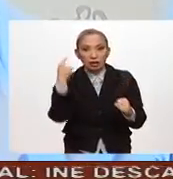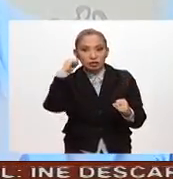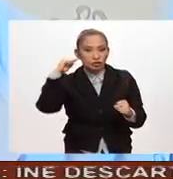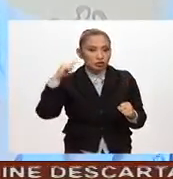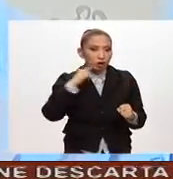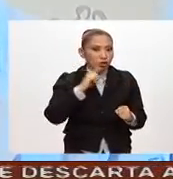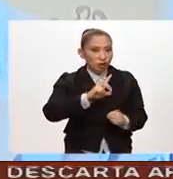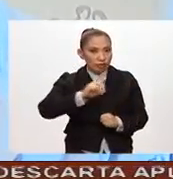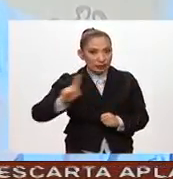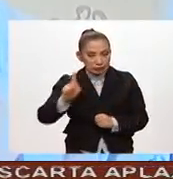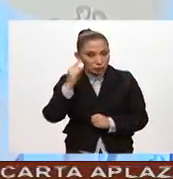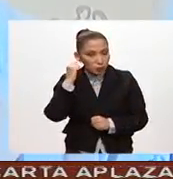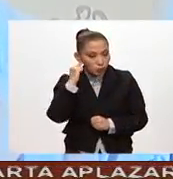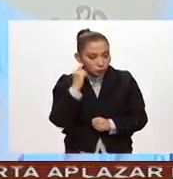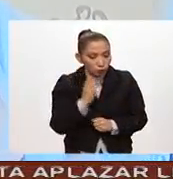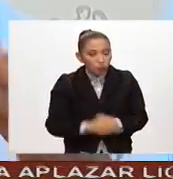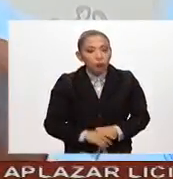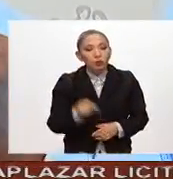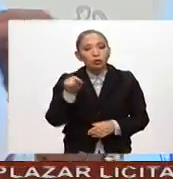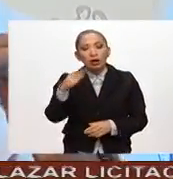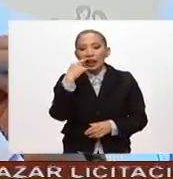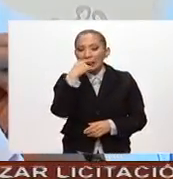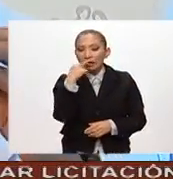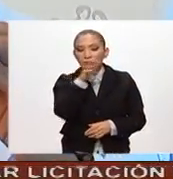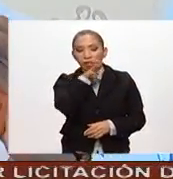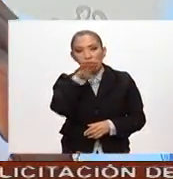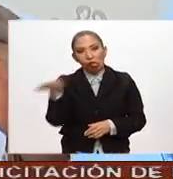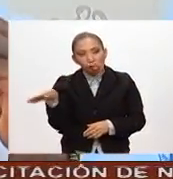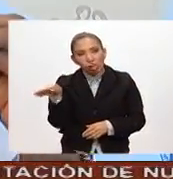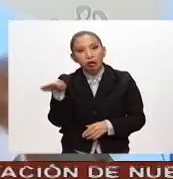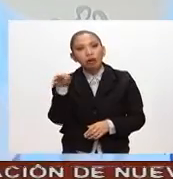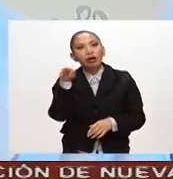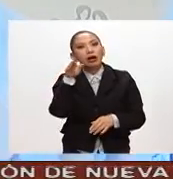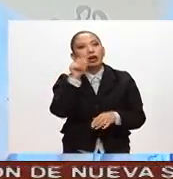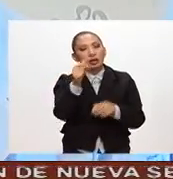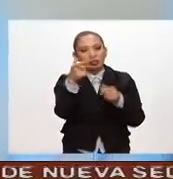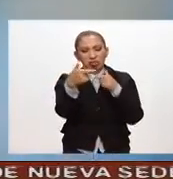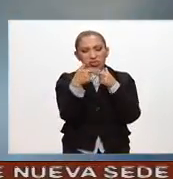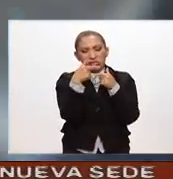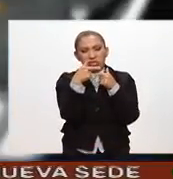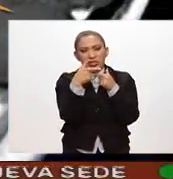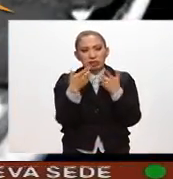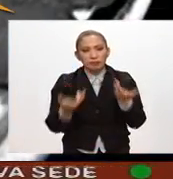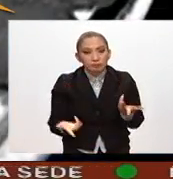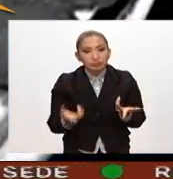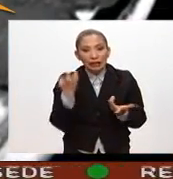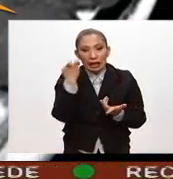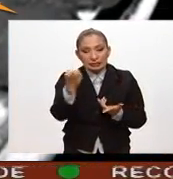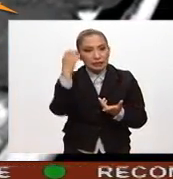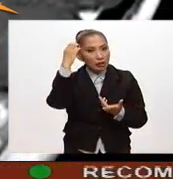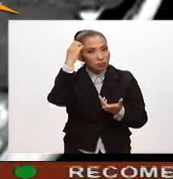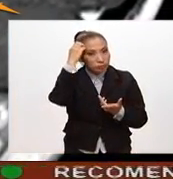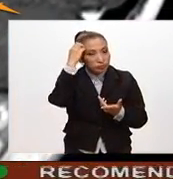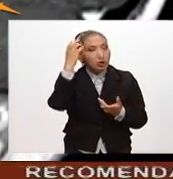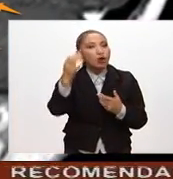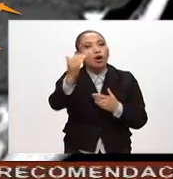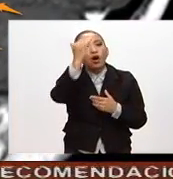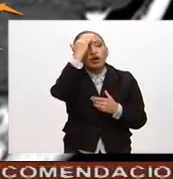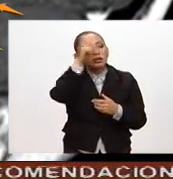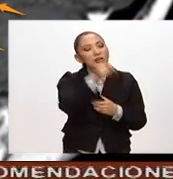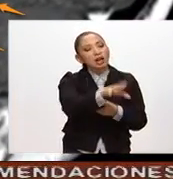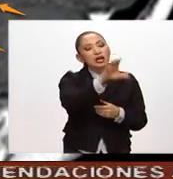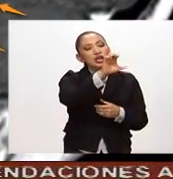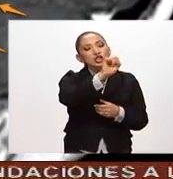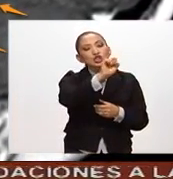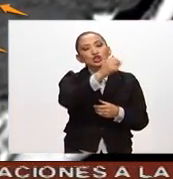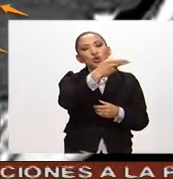del lado derecho, la lengua desviada y disminuida de tamaño. Este tumor es conocido como